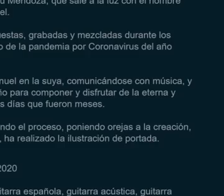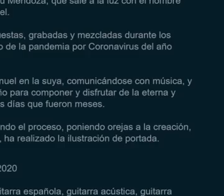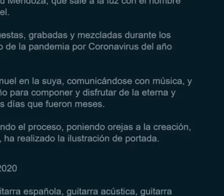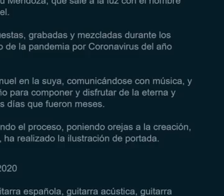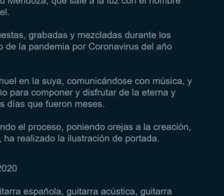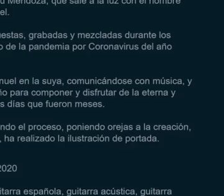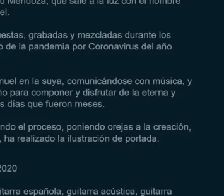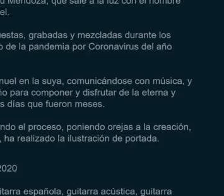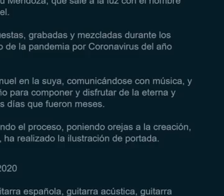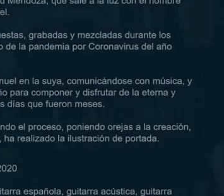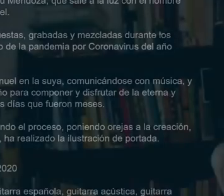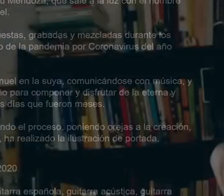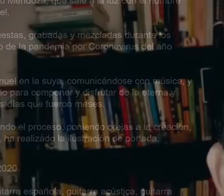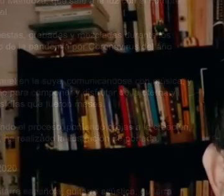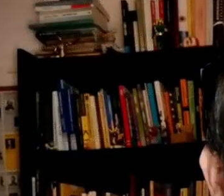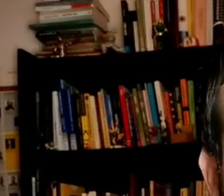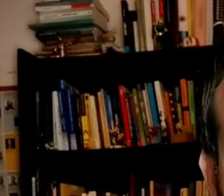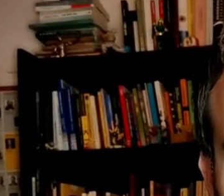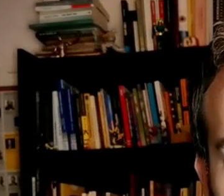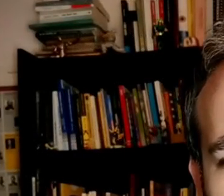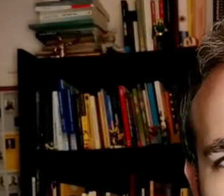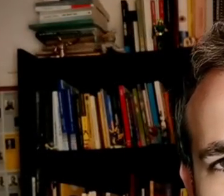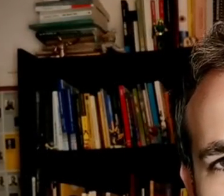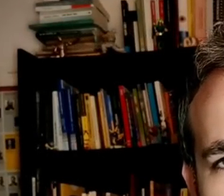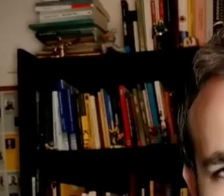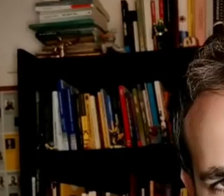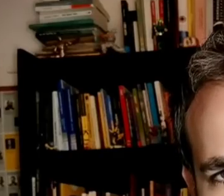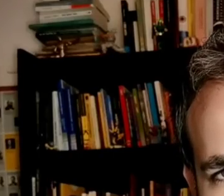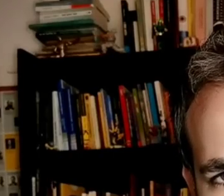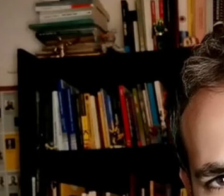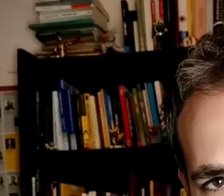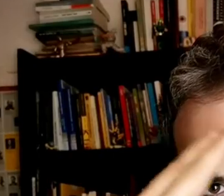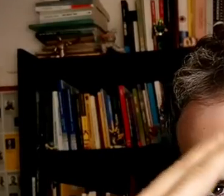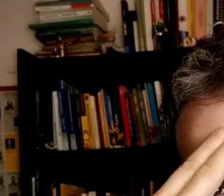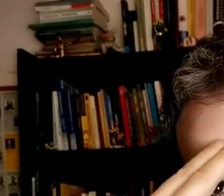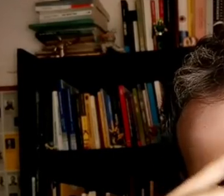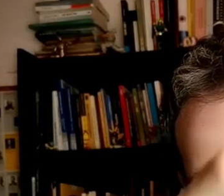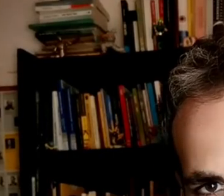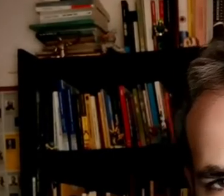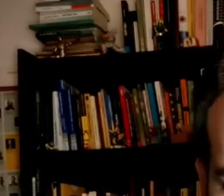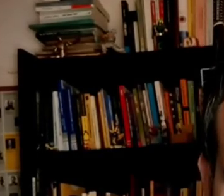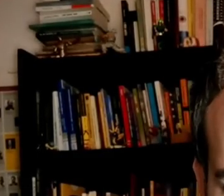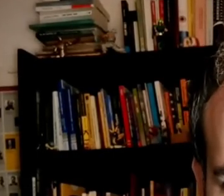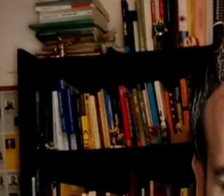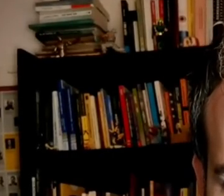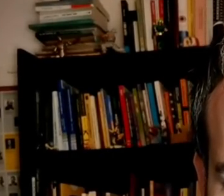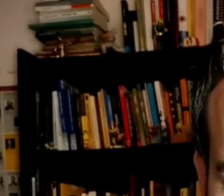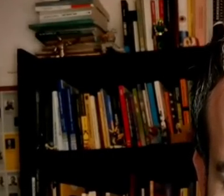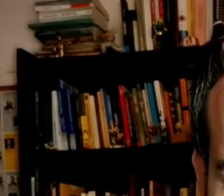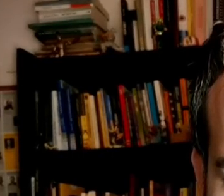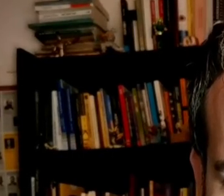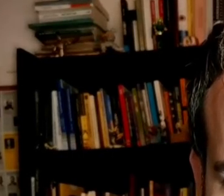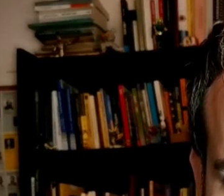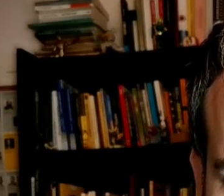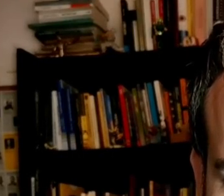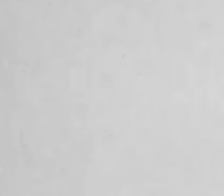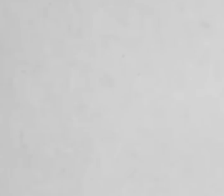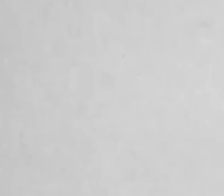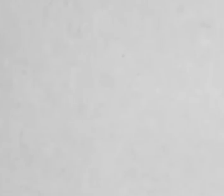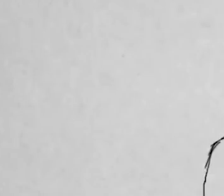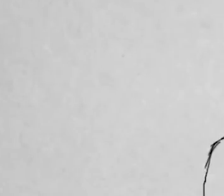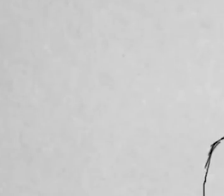mucho, así que mañana más o menos por menos. Seguimos por inducción.